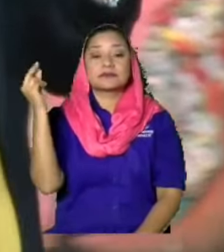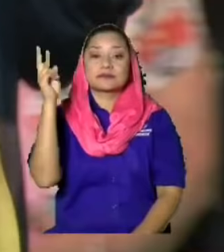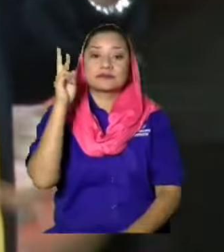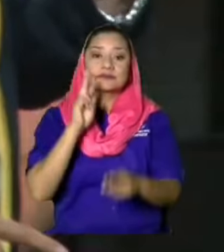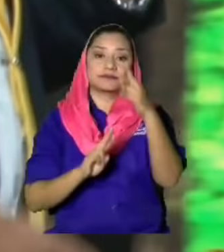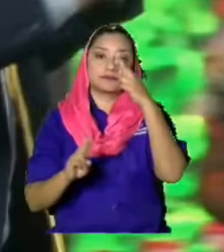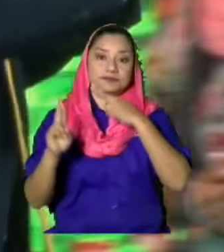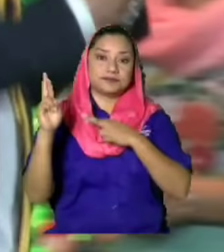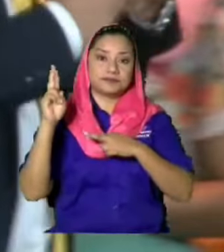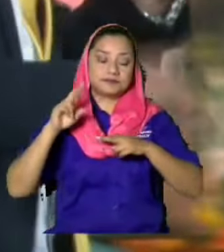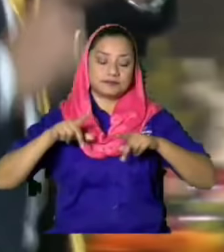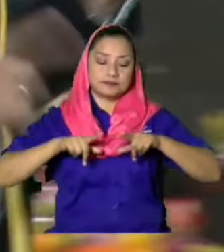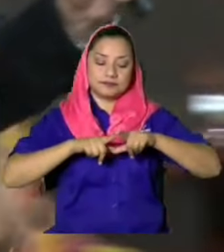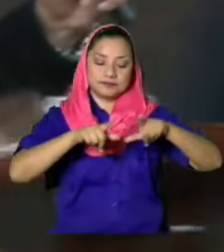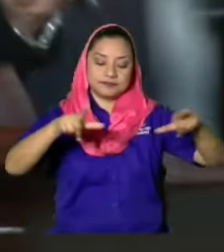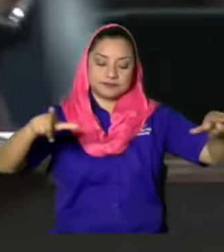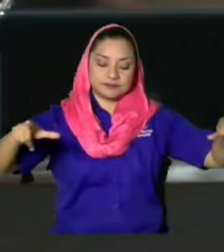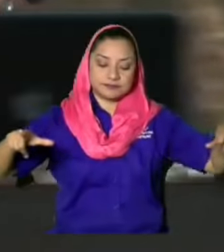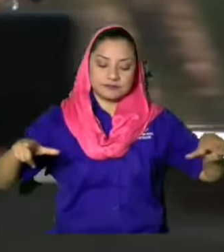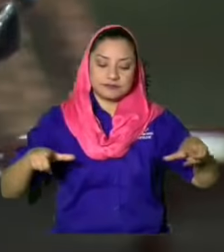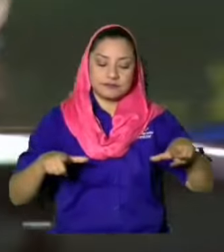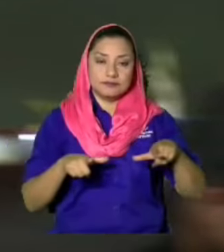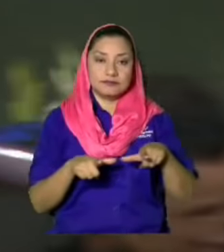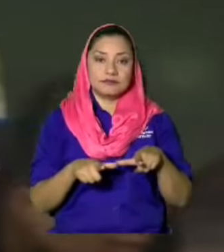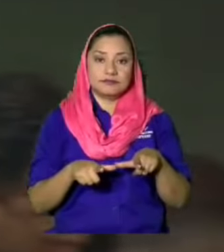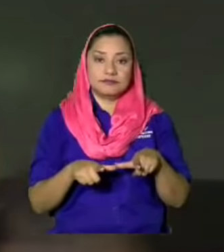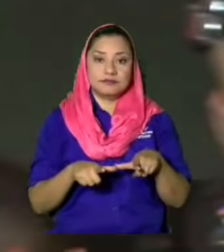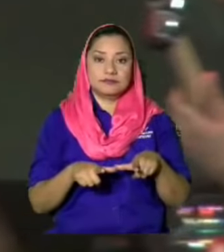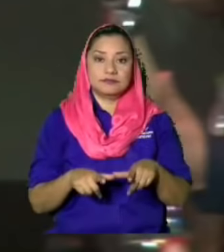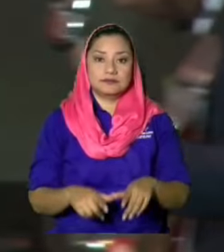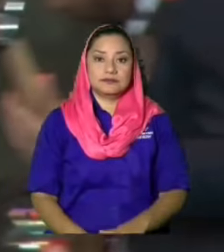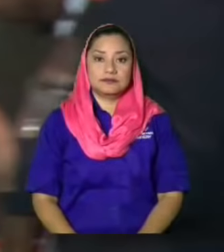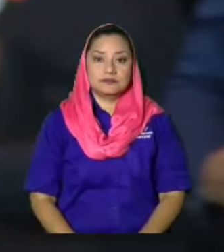a tu puesto. Vas a regresar a tu puesto.